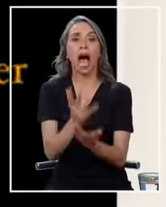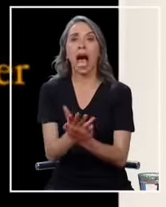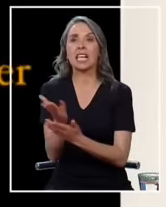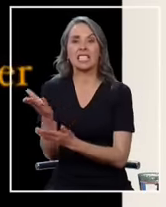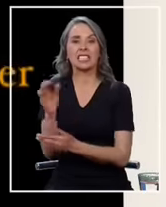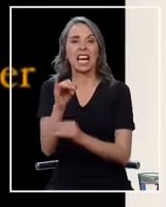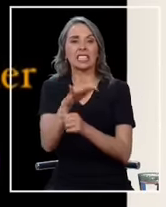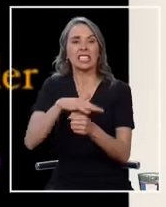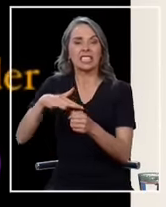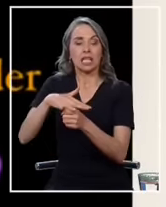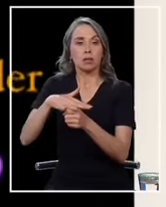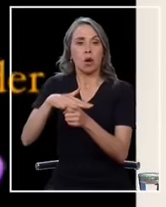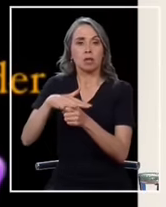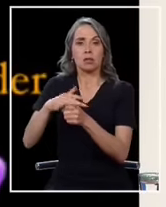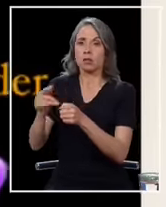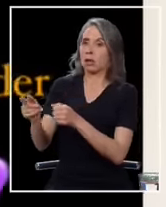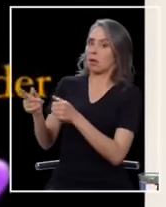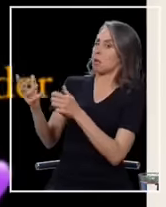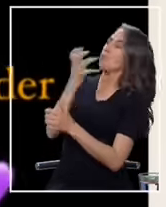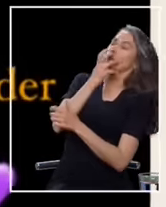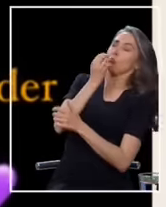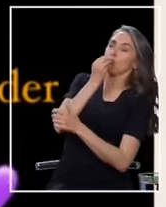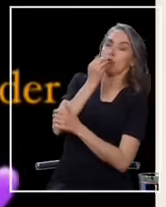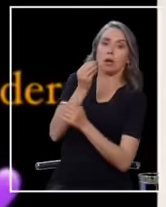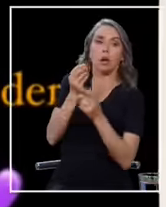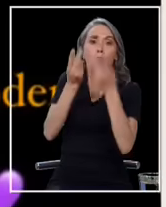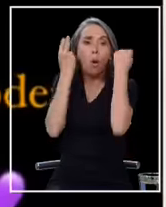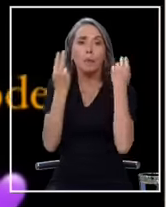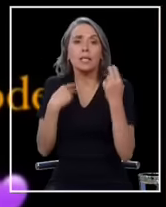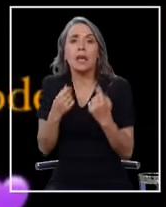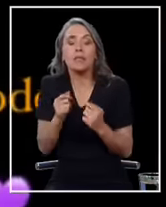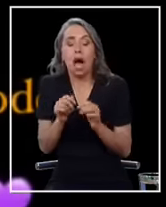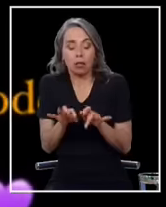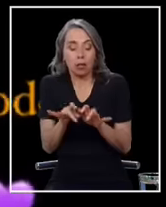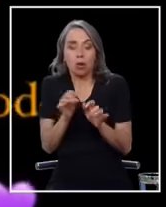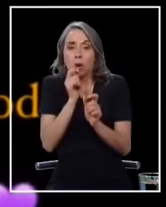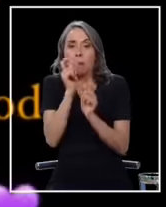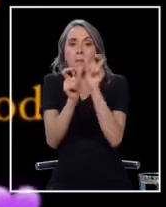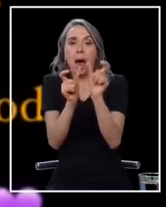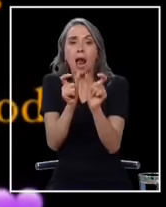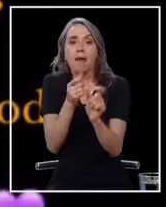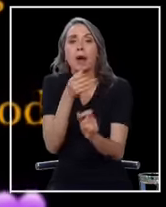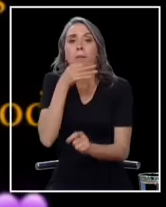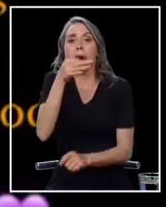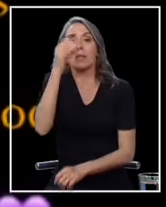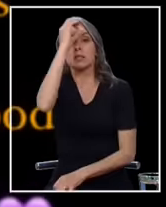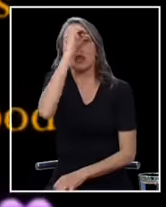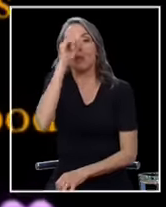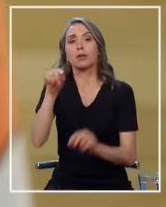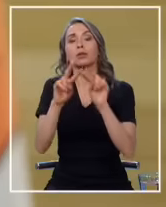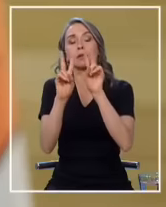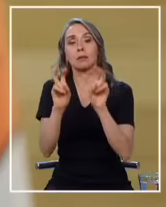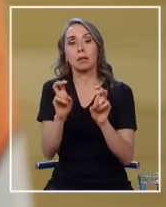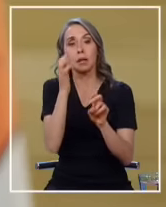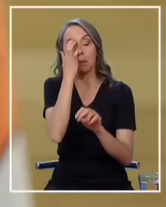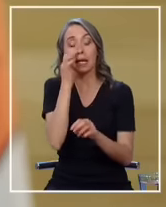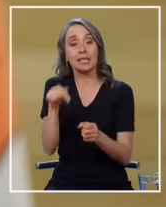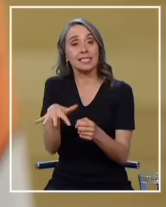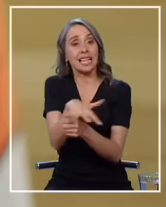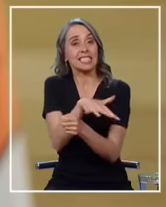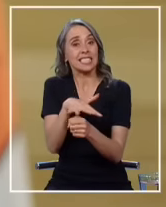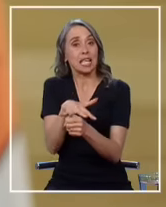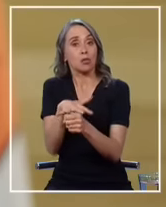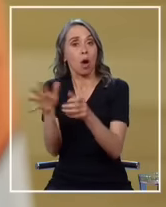estas situaciones tremendamente humillantes. Estoy tratando de encontrar las palabras para poder pronunciarme al respecto. Este tipo de